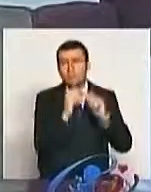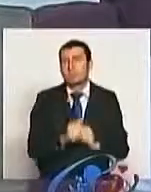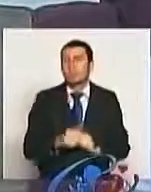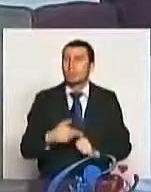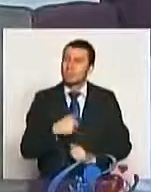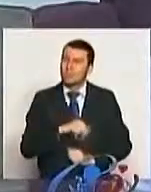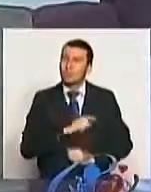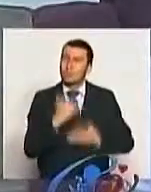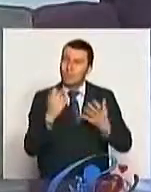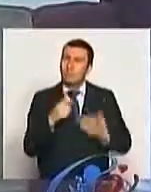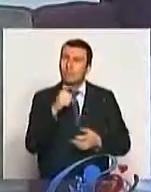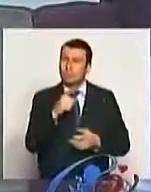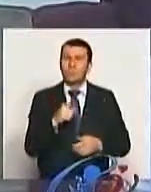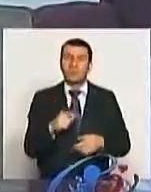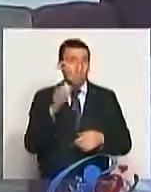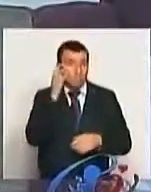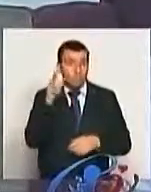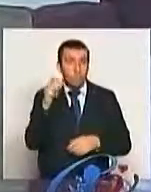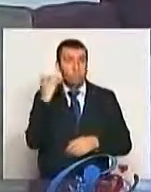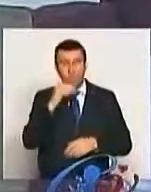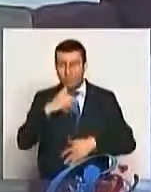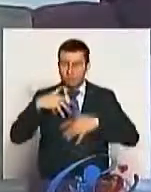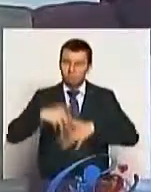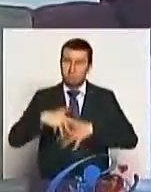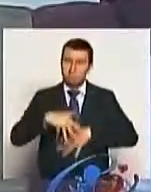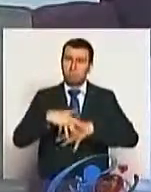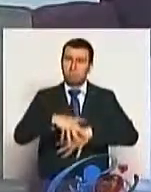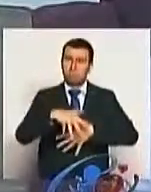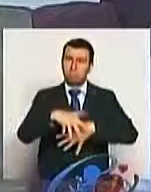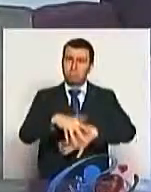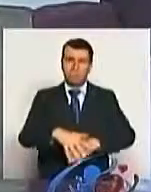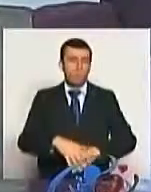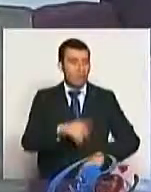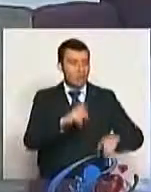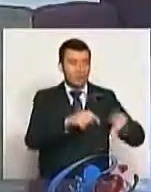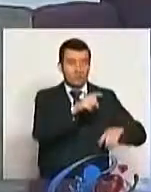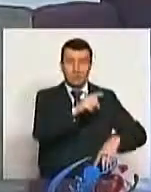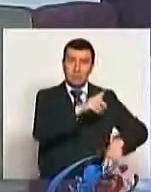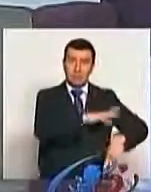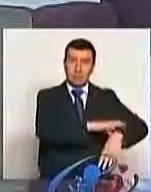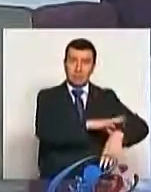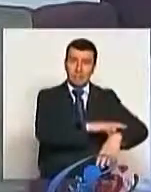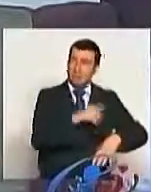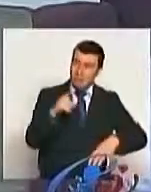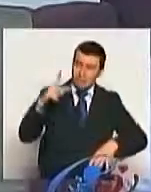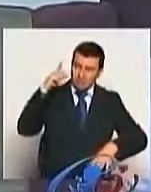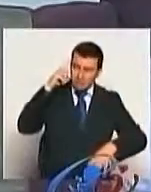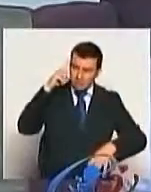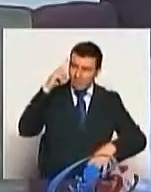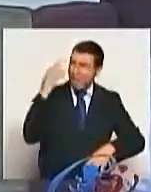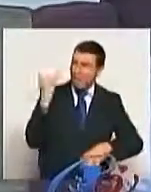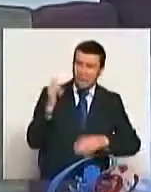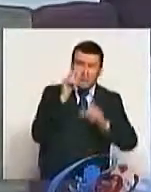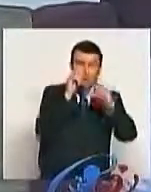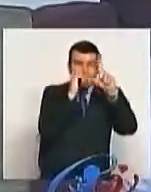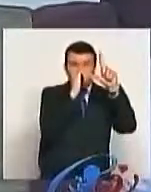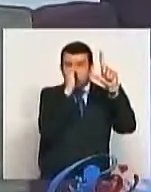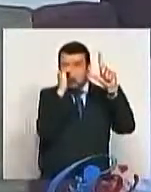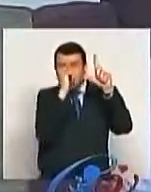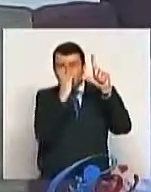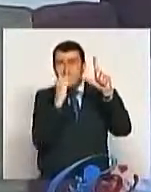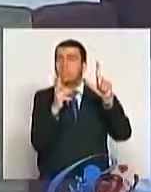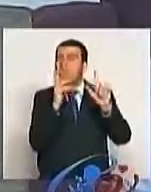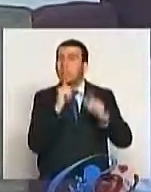huelga, porque es que yo no sé por qué no le dan importancia a la colposcopia, que exijan que les hagan las colposcopias en